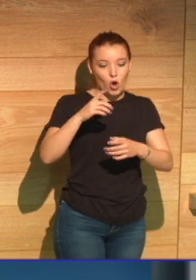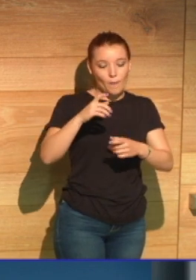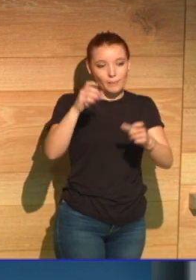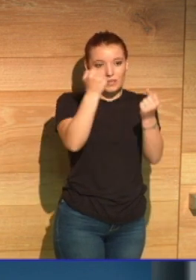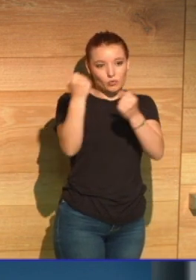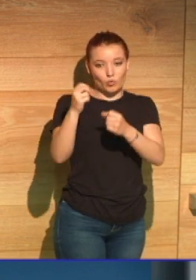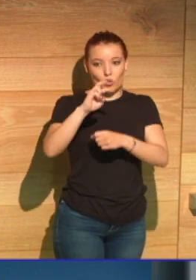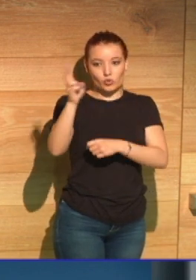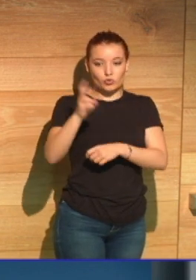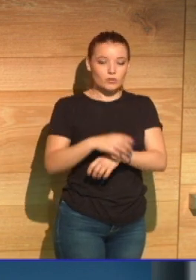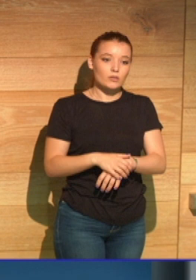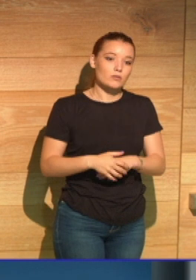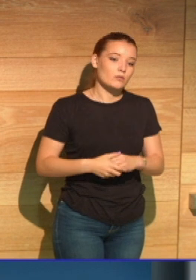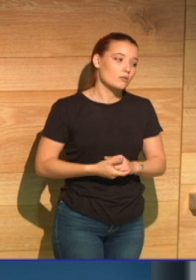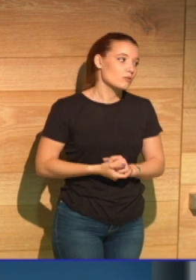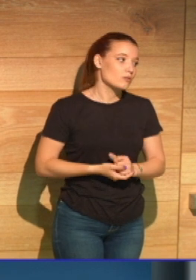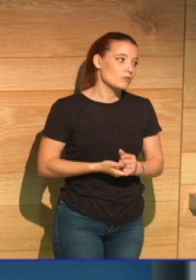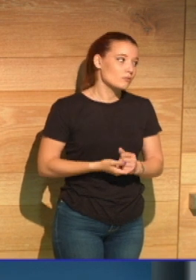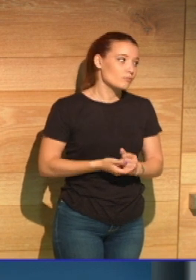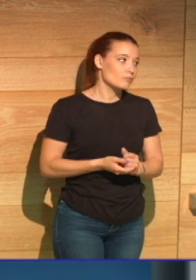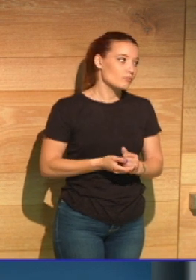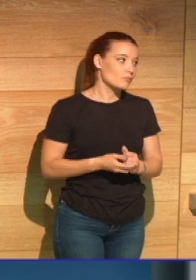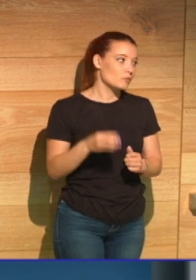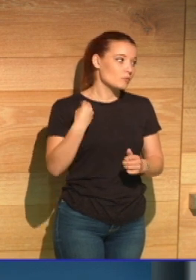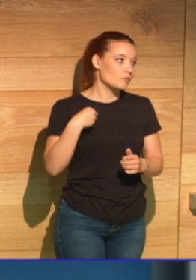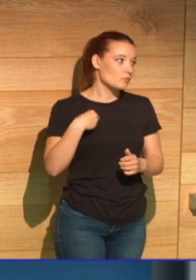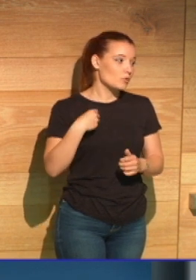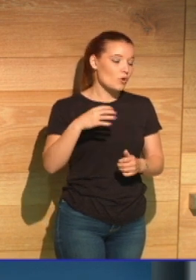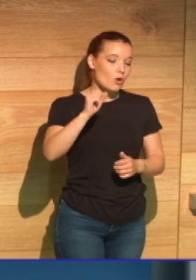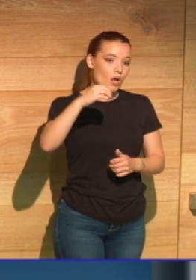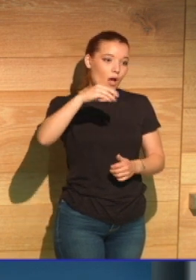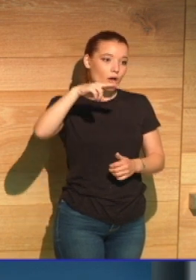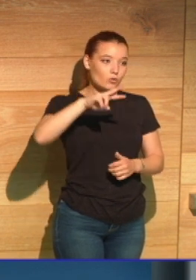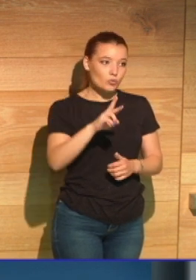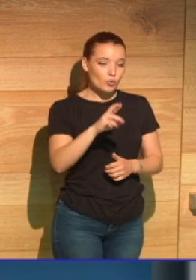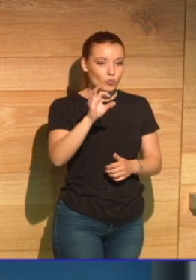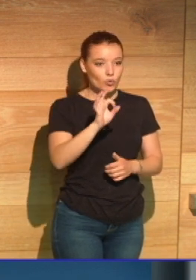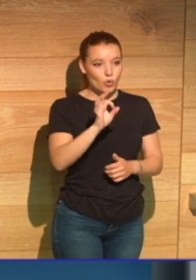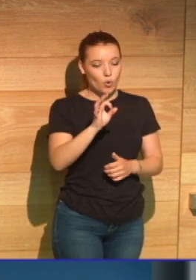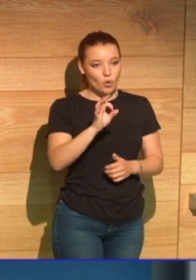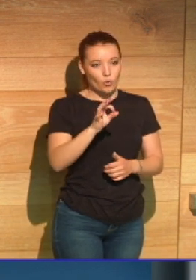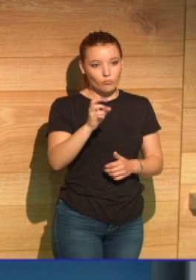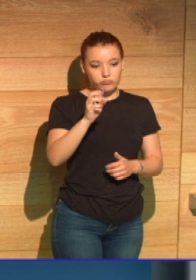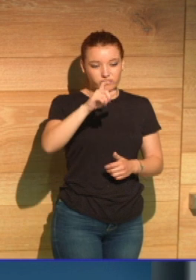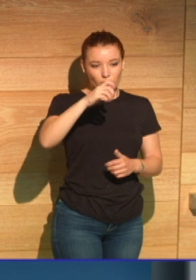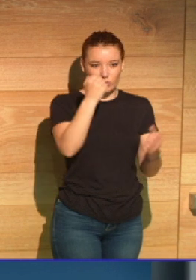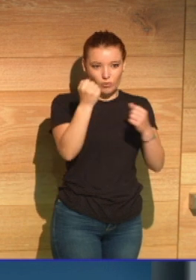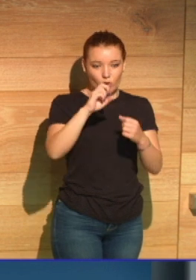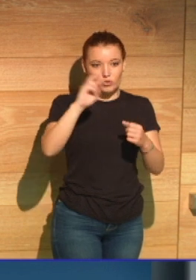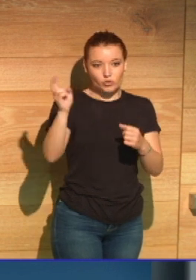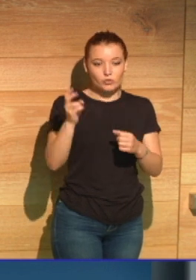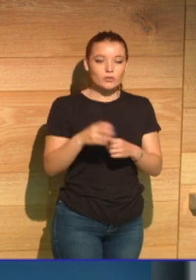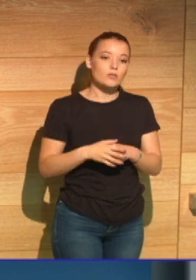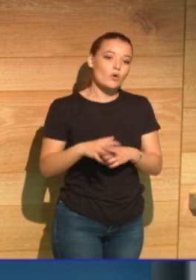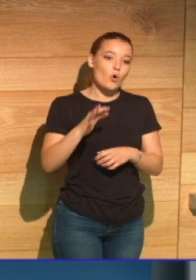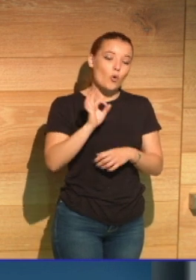POP, junto con otros organismos de ONU, como ACNUR, como ONU Habitat, como el Programa de Naciones Unidas para el Desarrollo, la Organización Mundial de la Salud y la